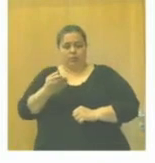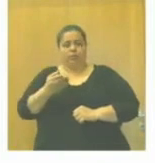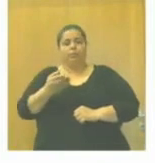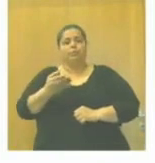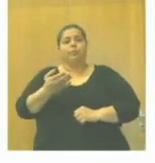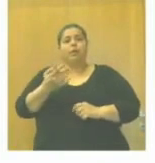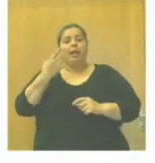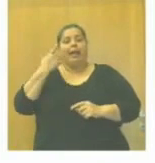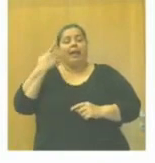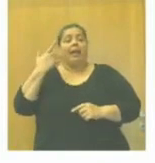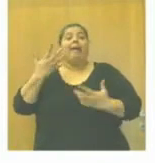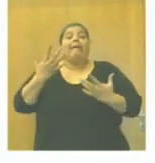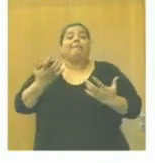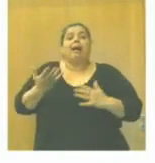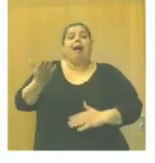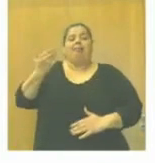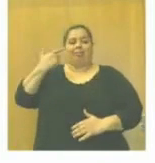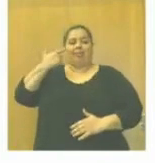tenía intentos previos.